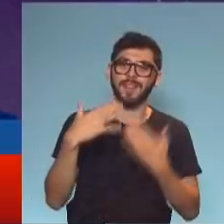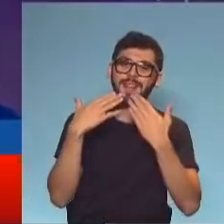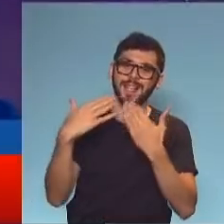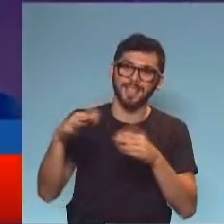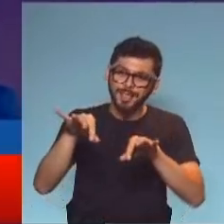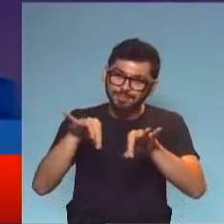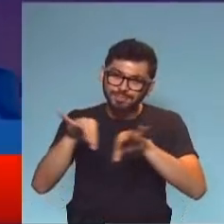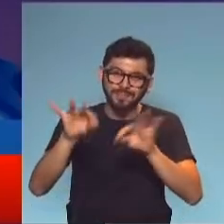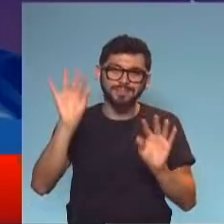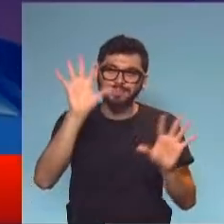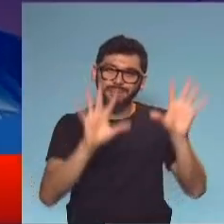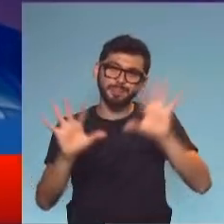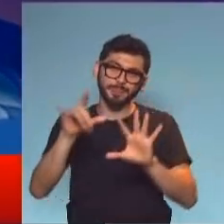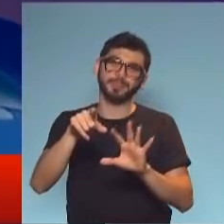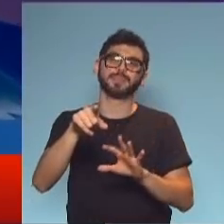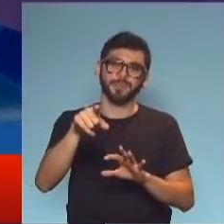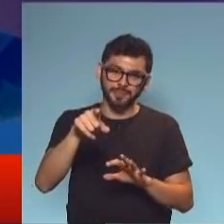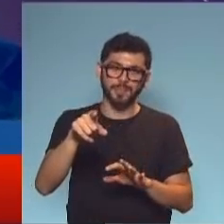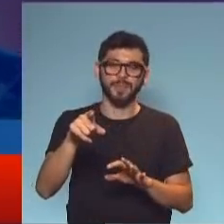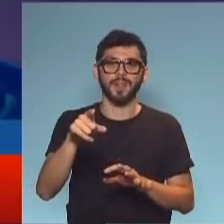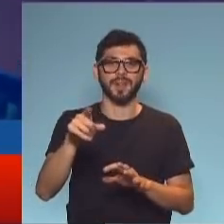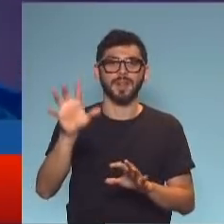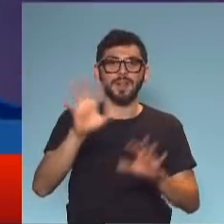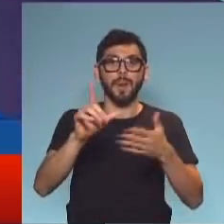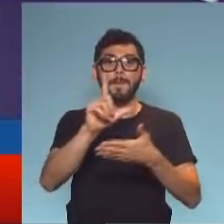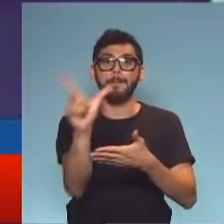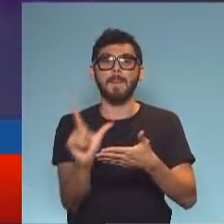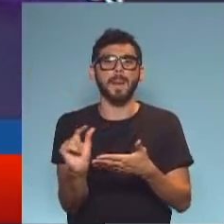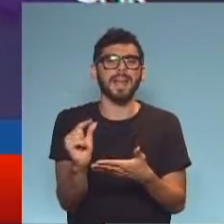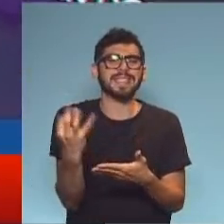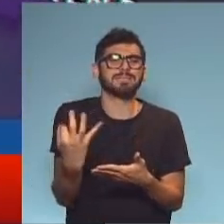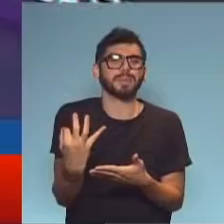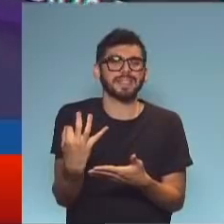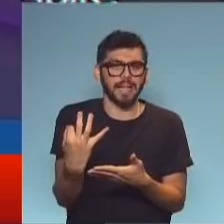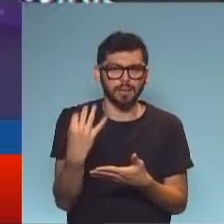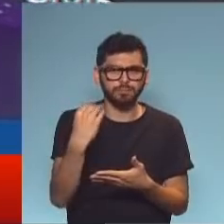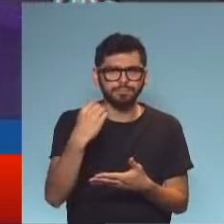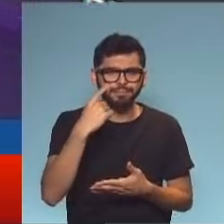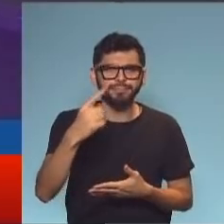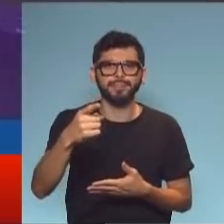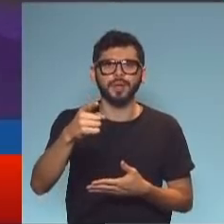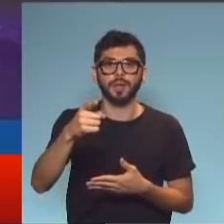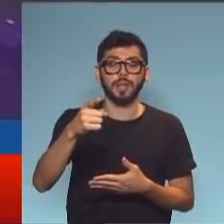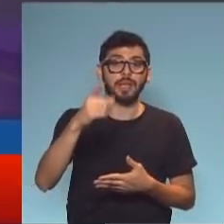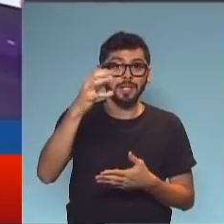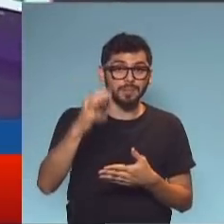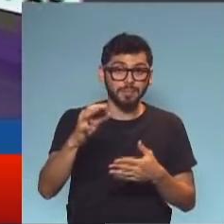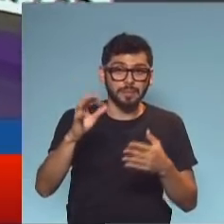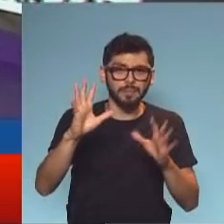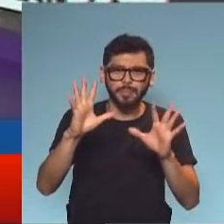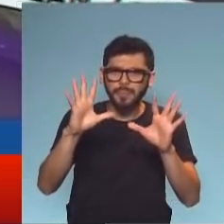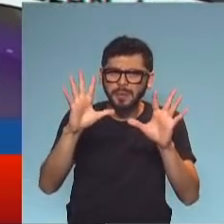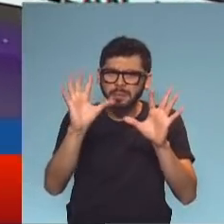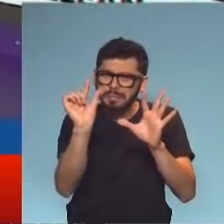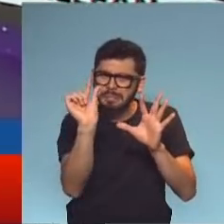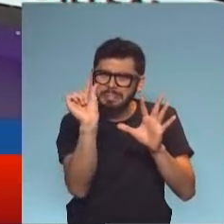que trabajan acá en las infografías del canal, que hicieron un mapa especial porque estamos hablando, fijémonos, de un pedacito ahí en